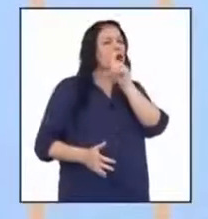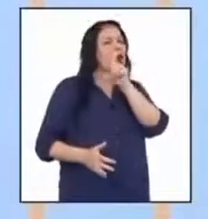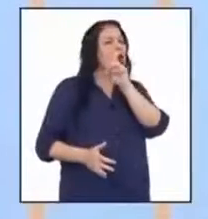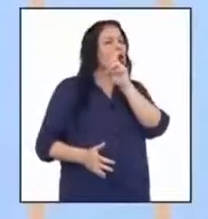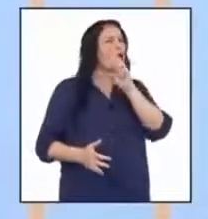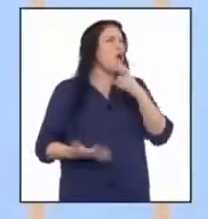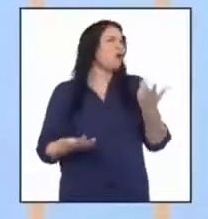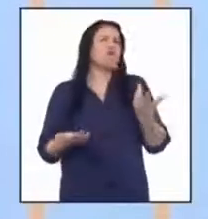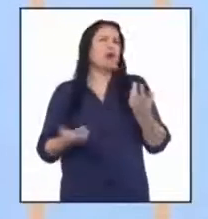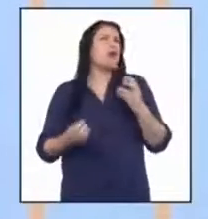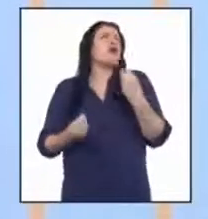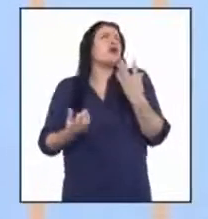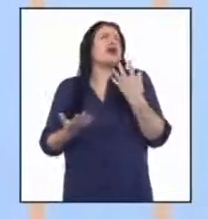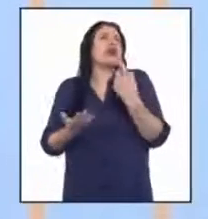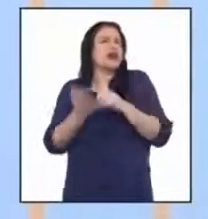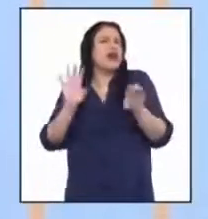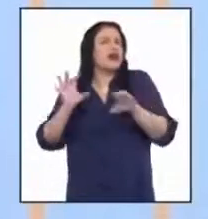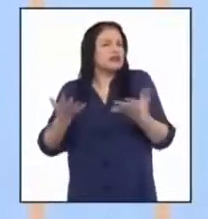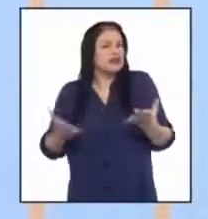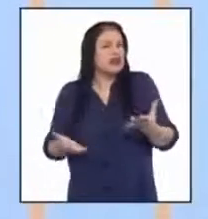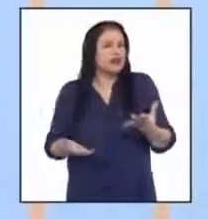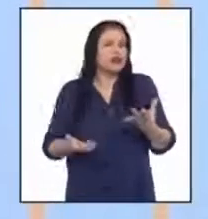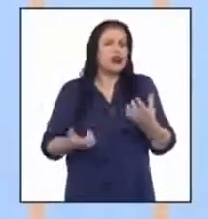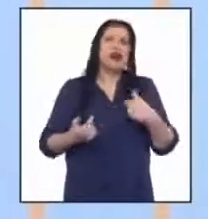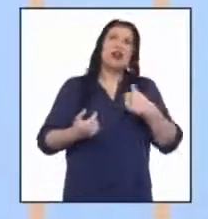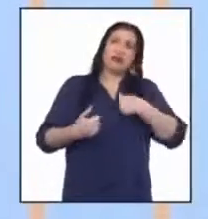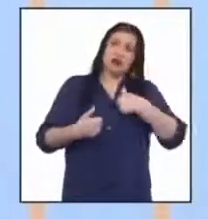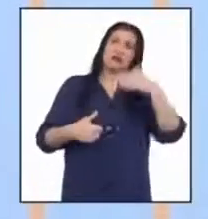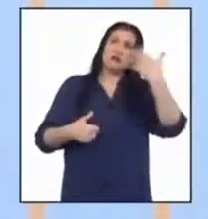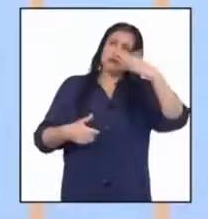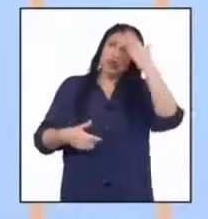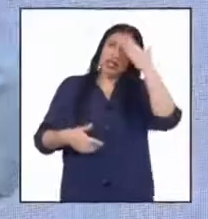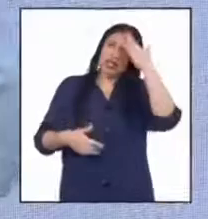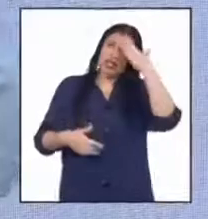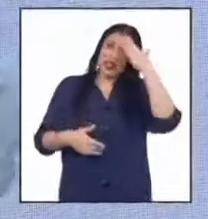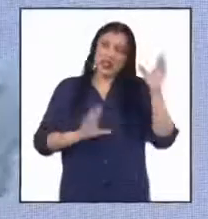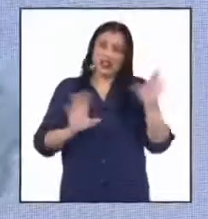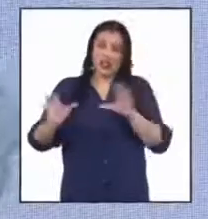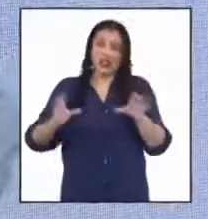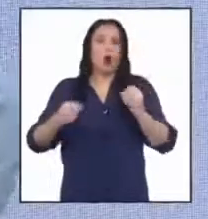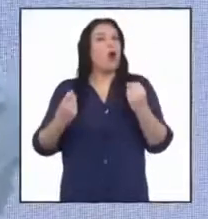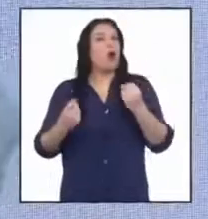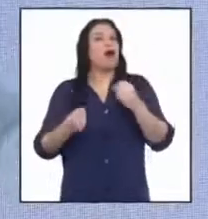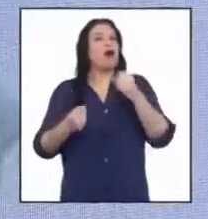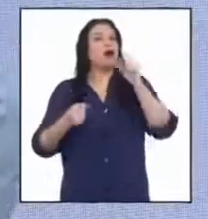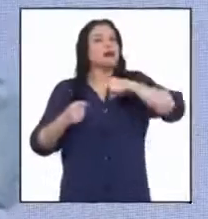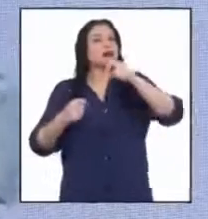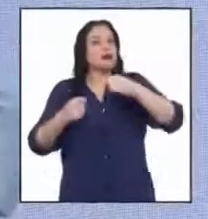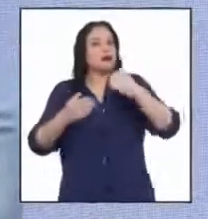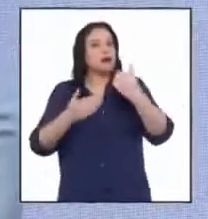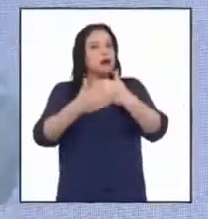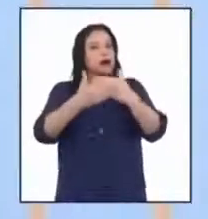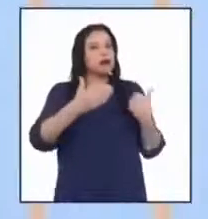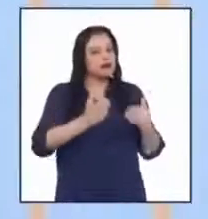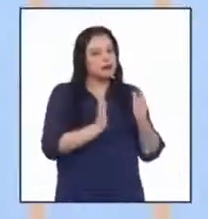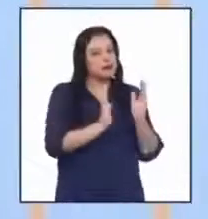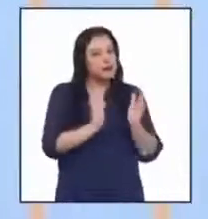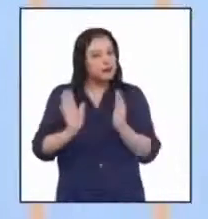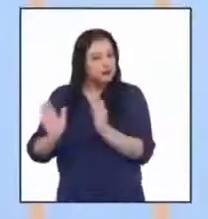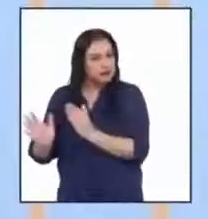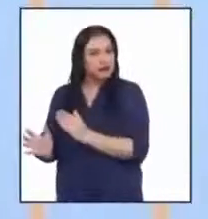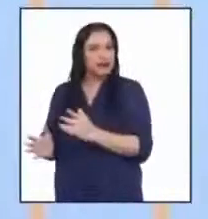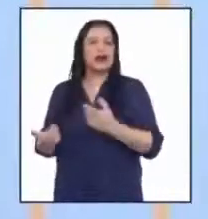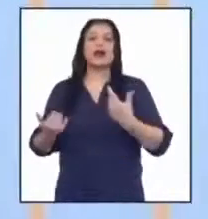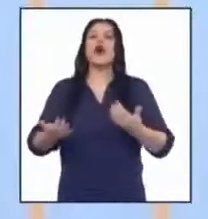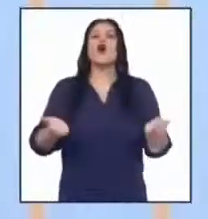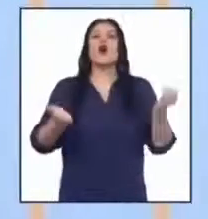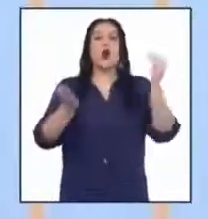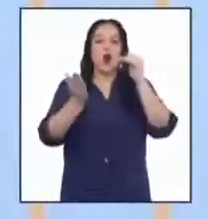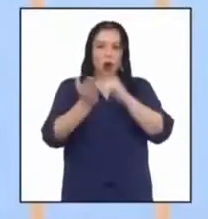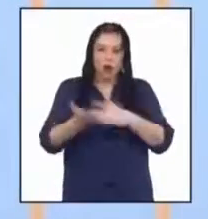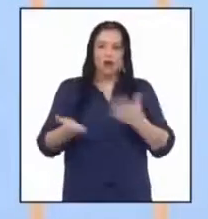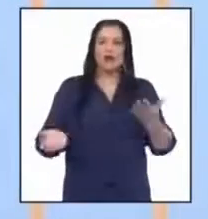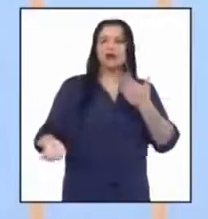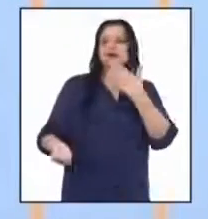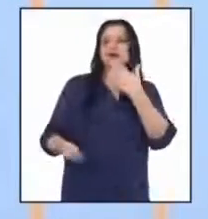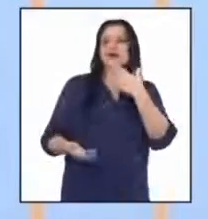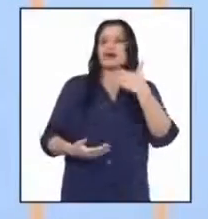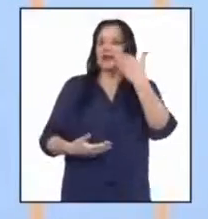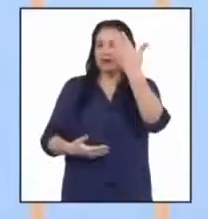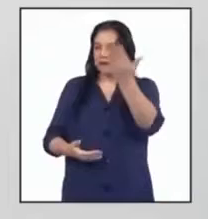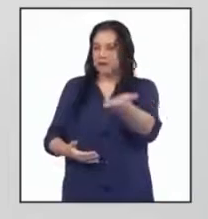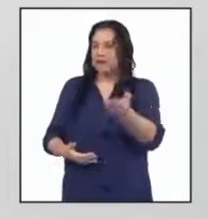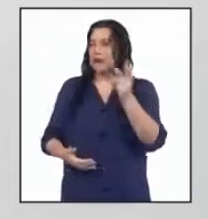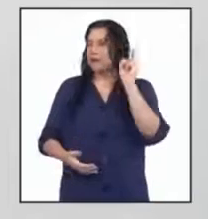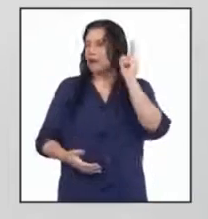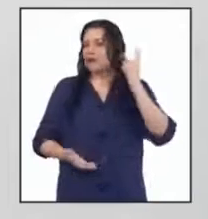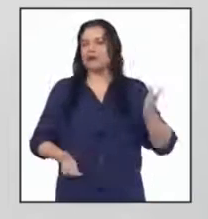hacerlo? ¿Estaremos listos para hacer un monólogo? ¿Será necesario planificar nuestro monólogo? Los dejo nuevamente con la